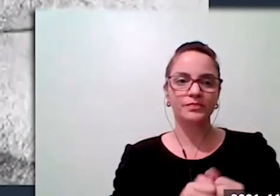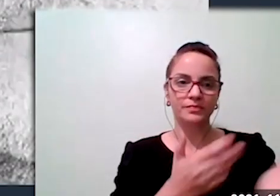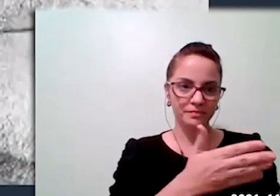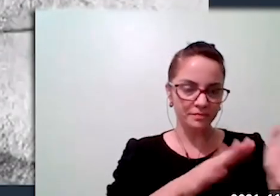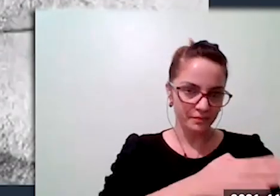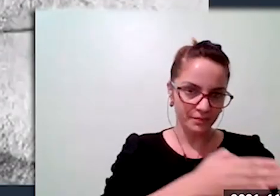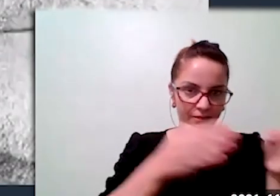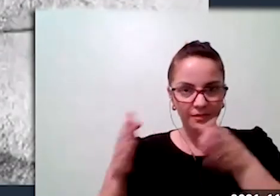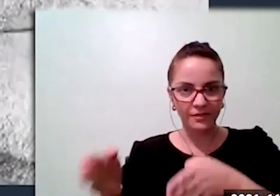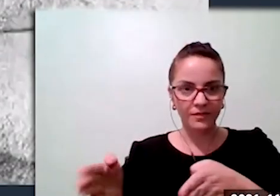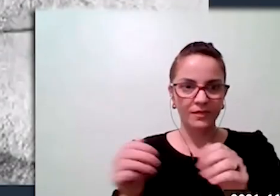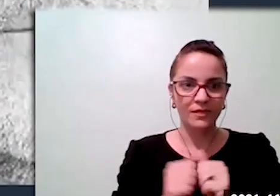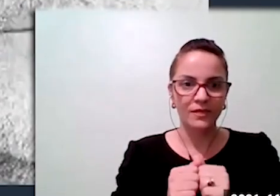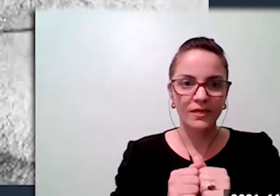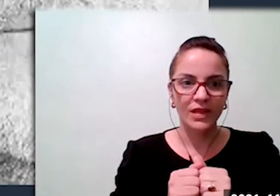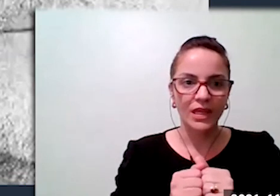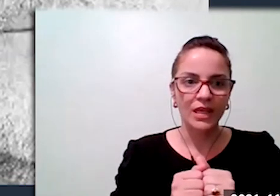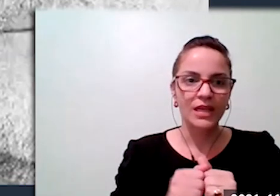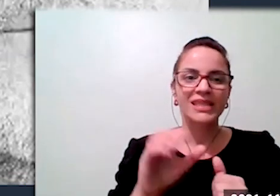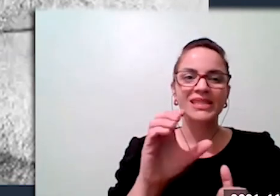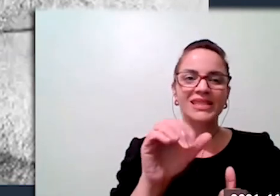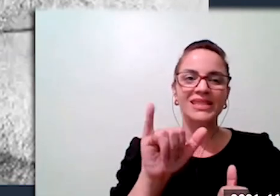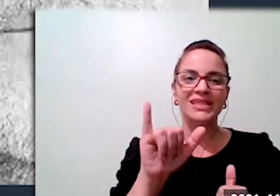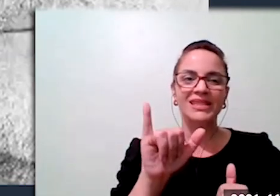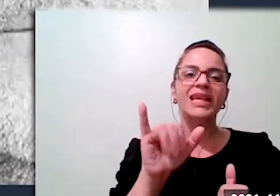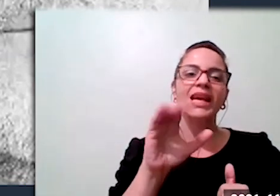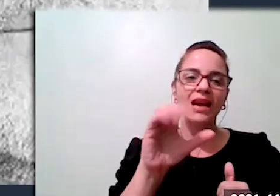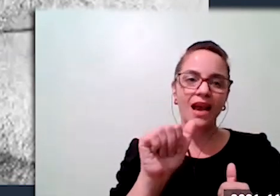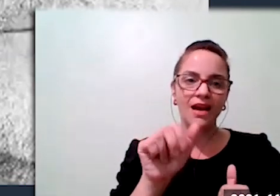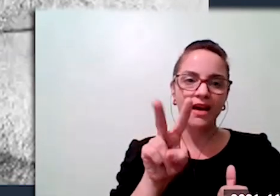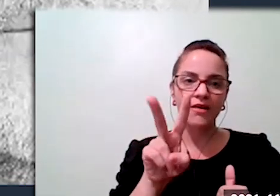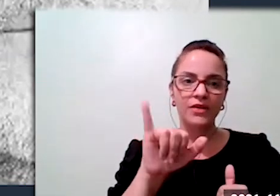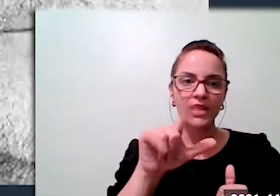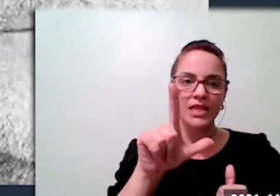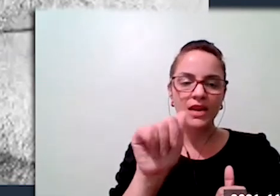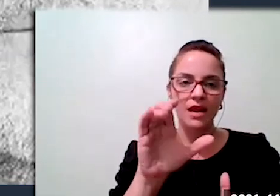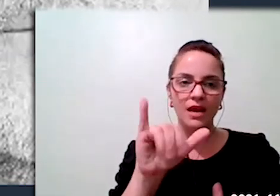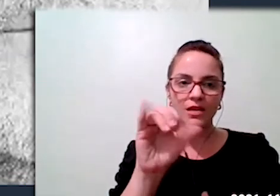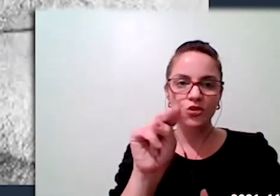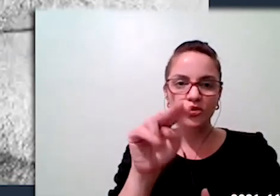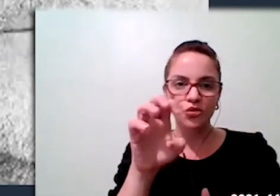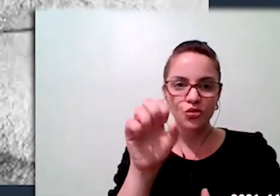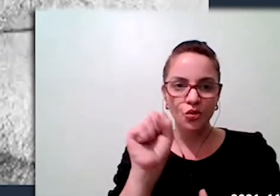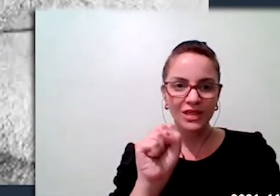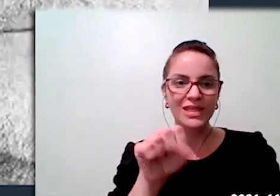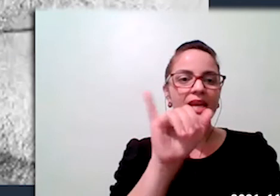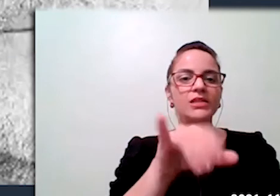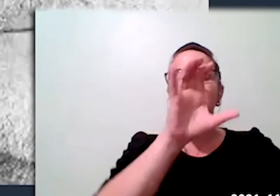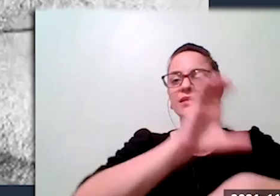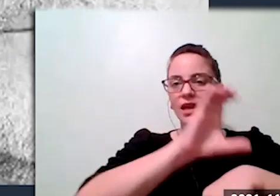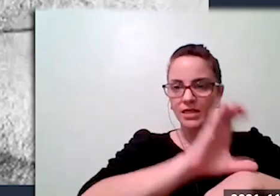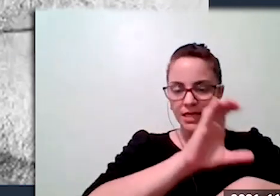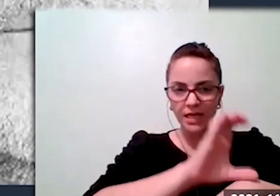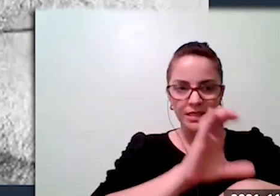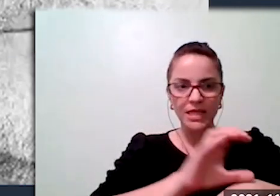Cavilaciones sobre lo que está, pero no, la iglesia de San José en San Juan de Puerto